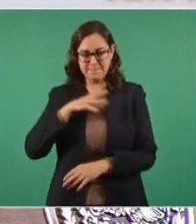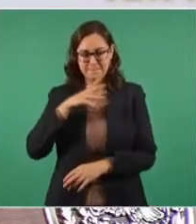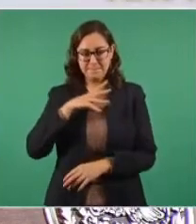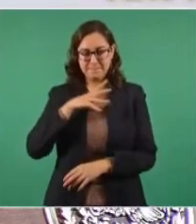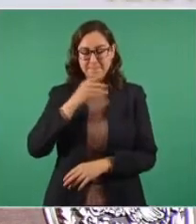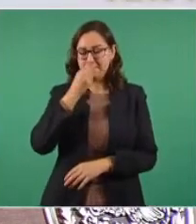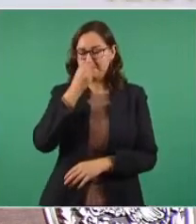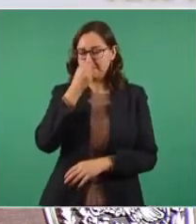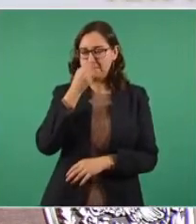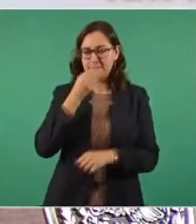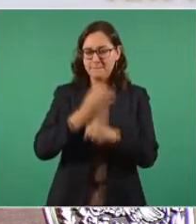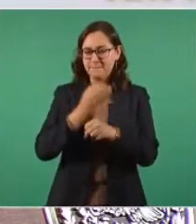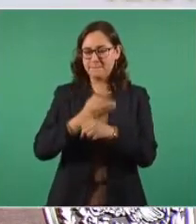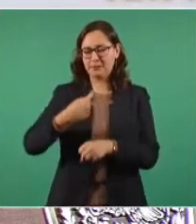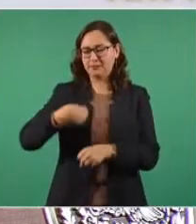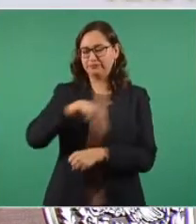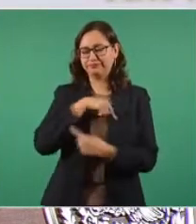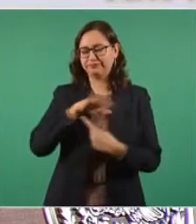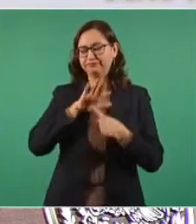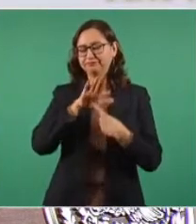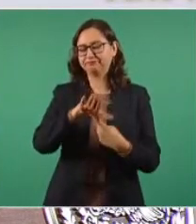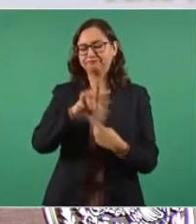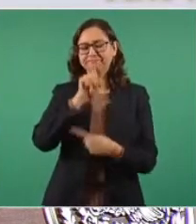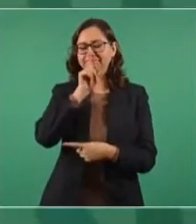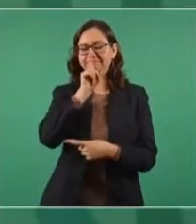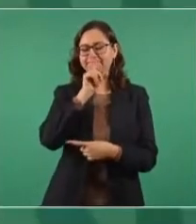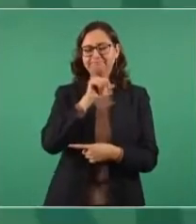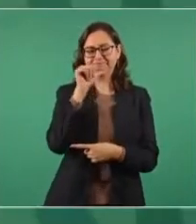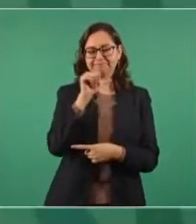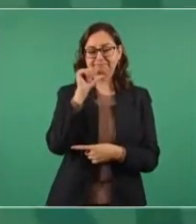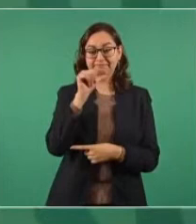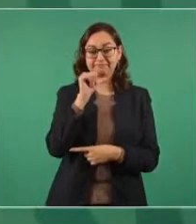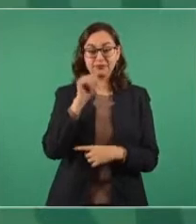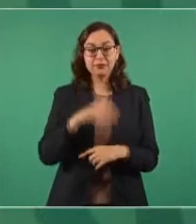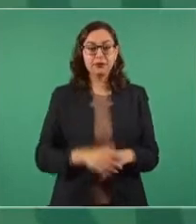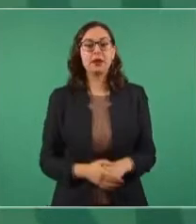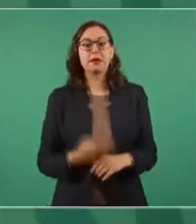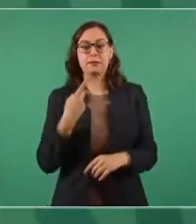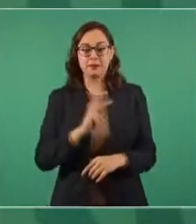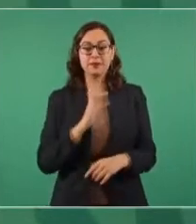corresponde pero de unos que están contando